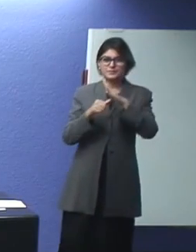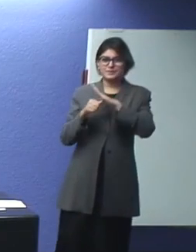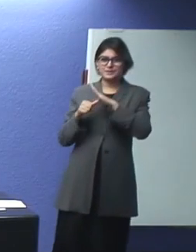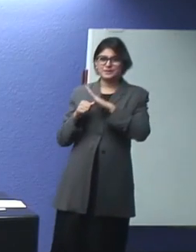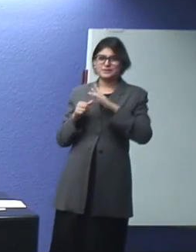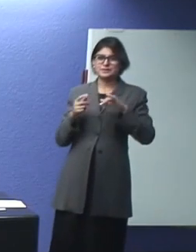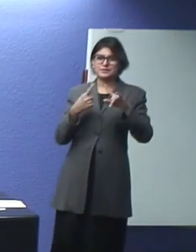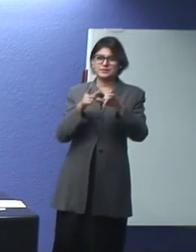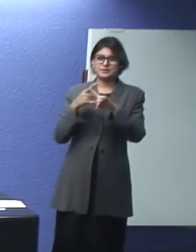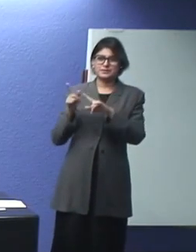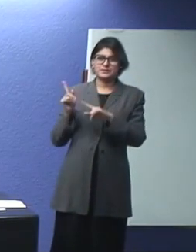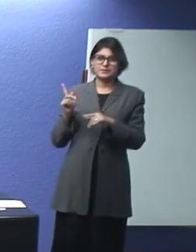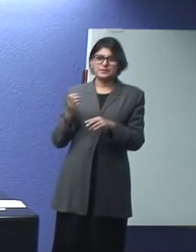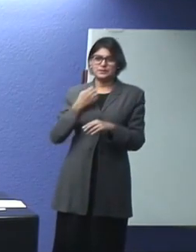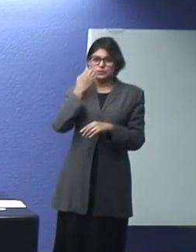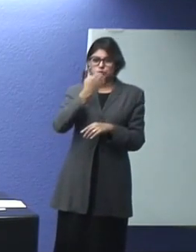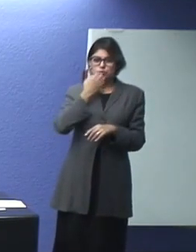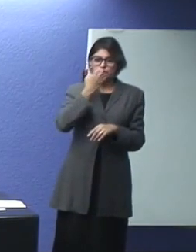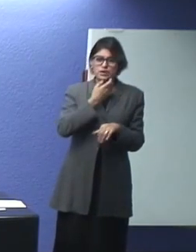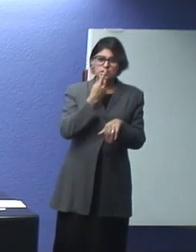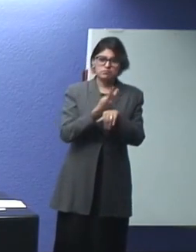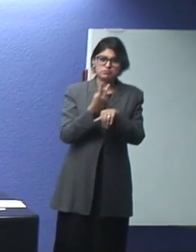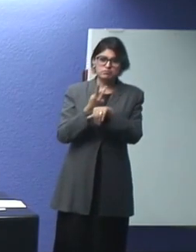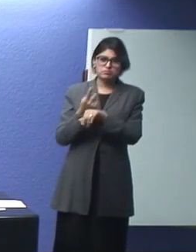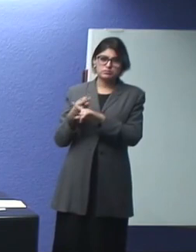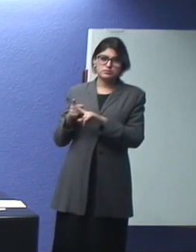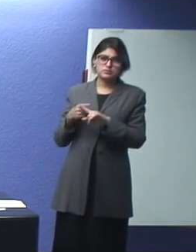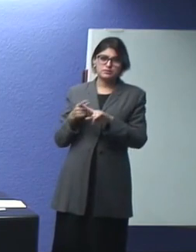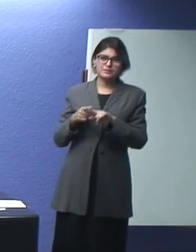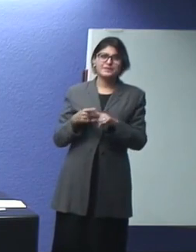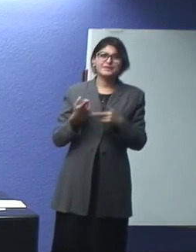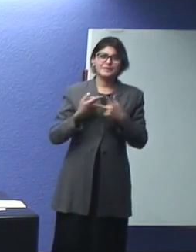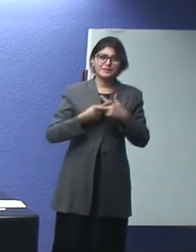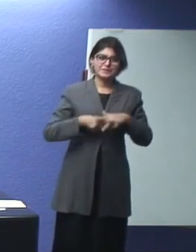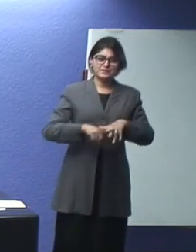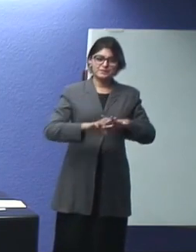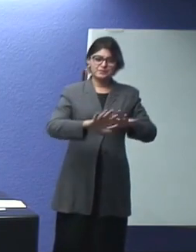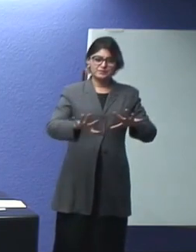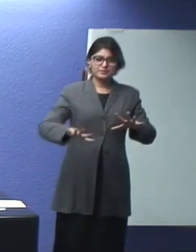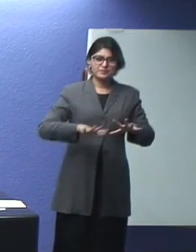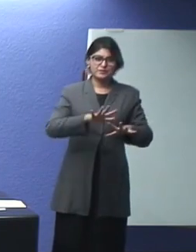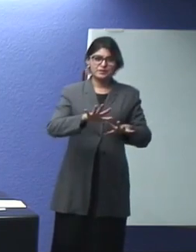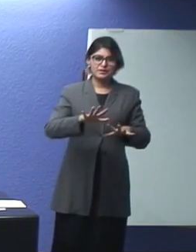preparatorias para la convención, se creó este famoso lobby de la discapacidad,